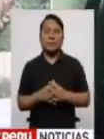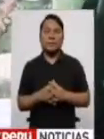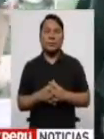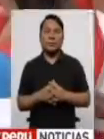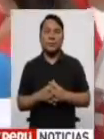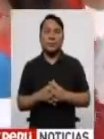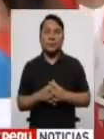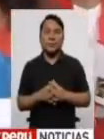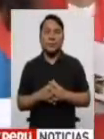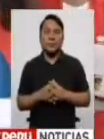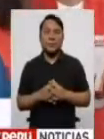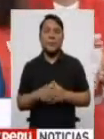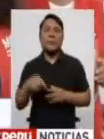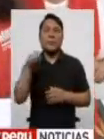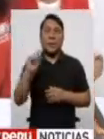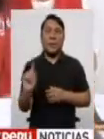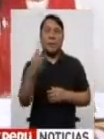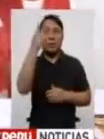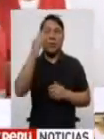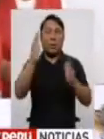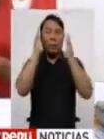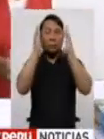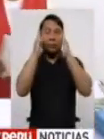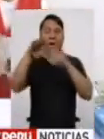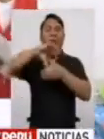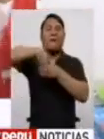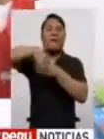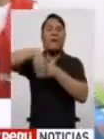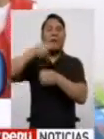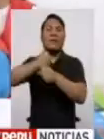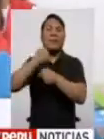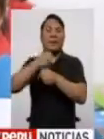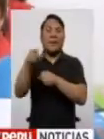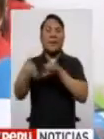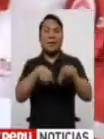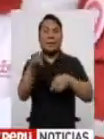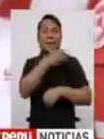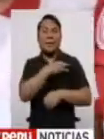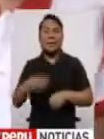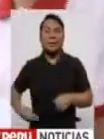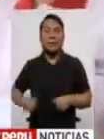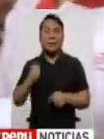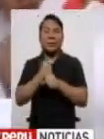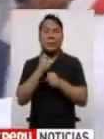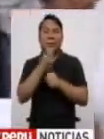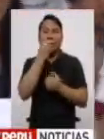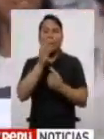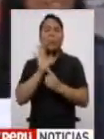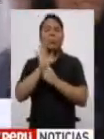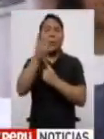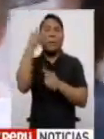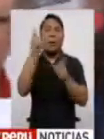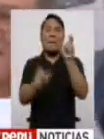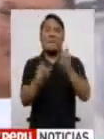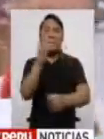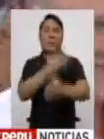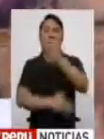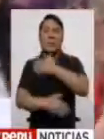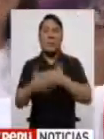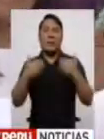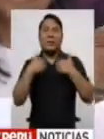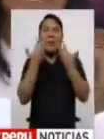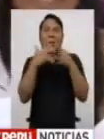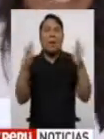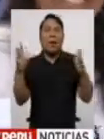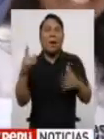Gracias. Las prioridades de atención en las ferias laborales que realiza el Ministerio de Trabajo son preferenciales para las personas que presenten algún tipo